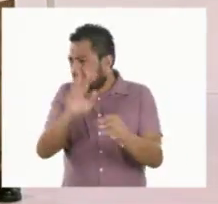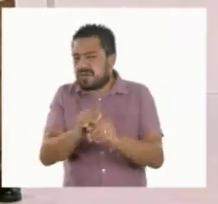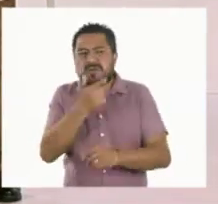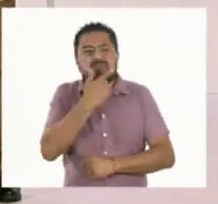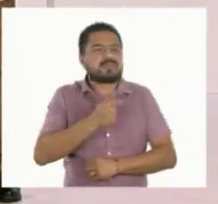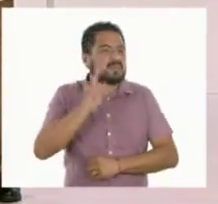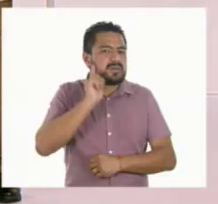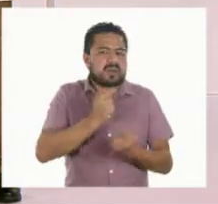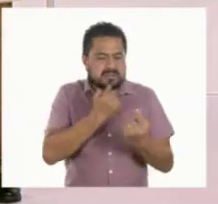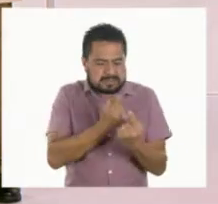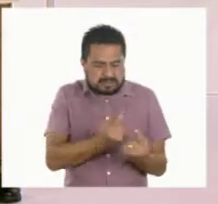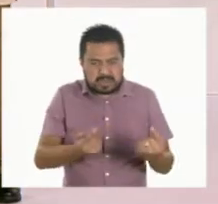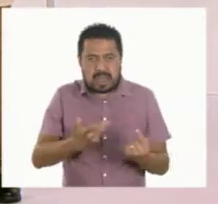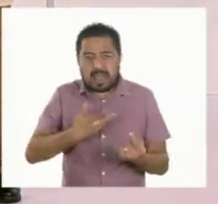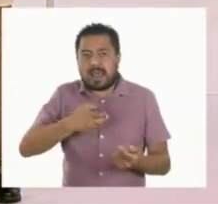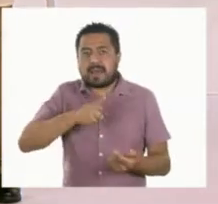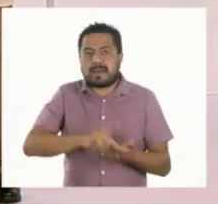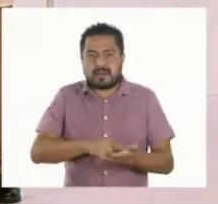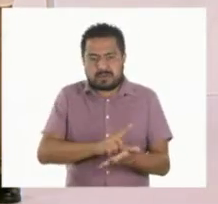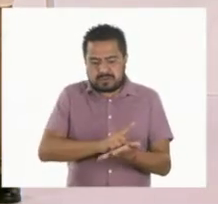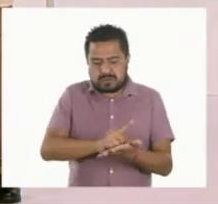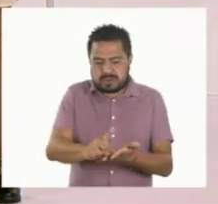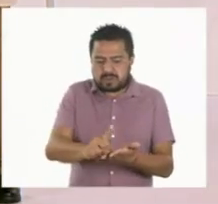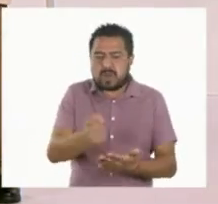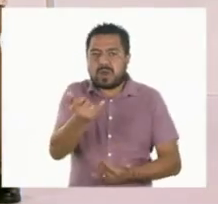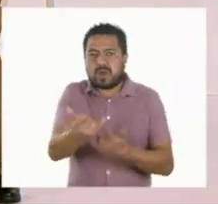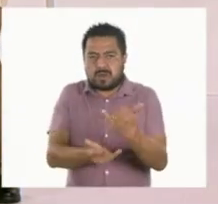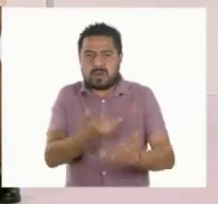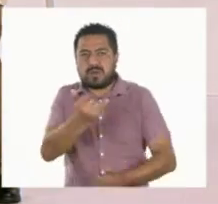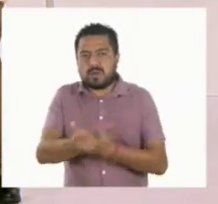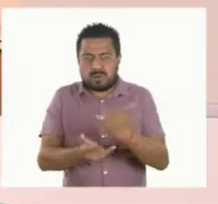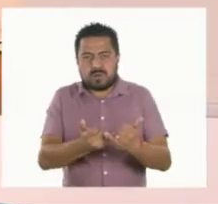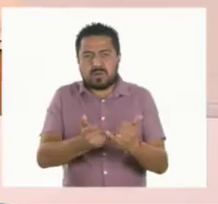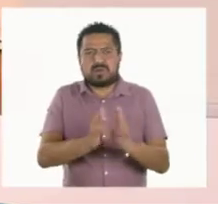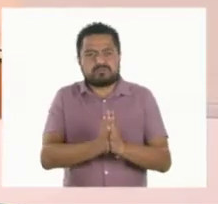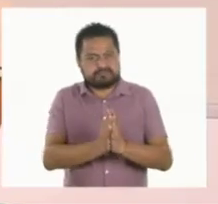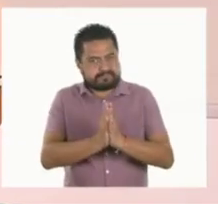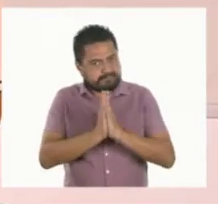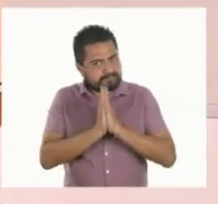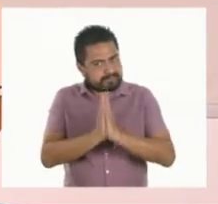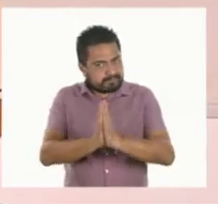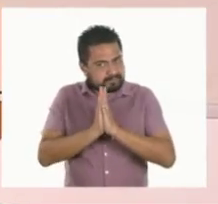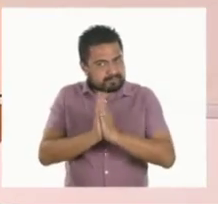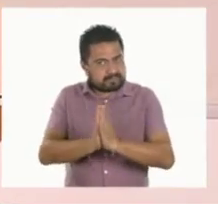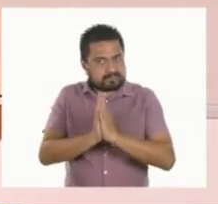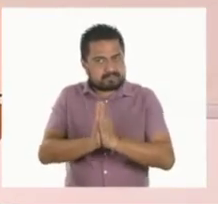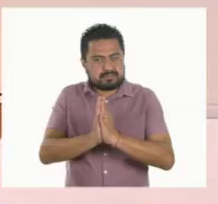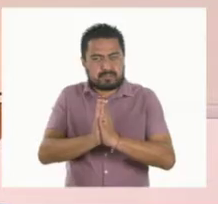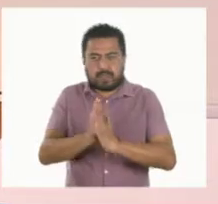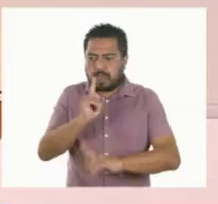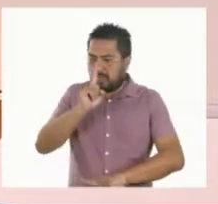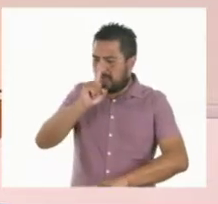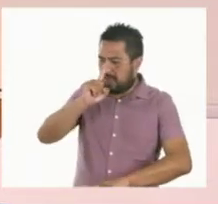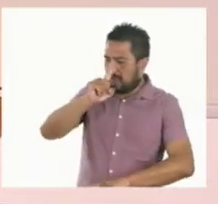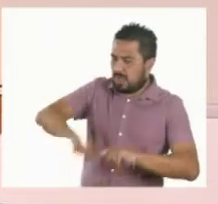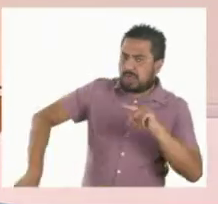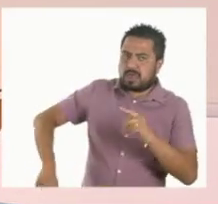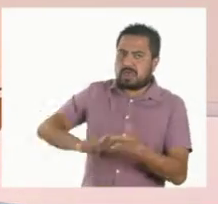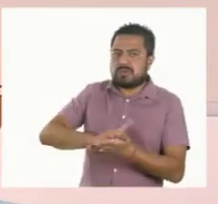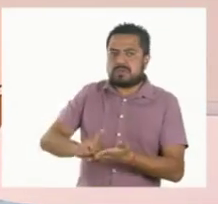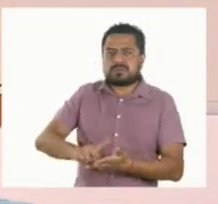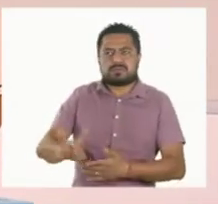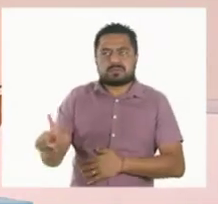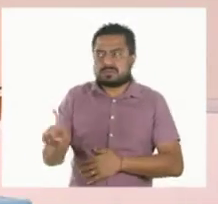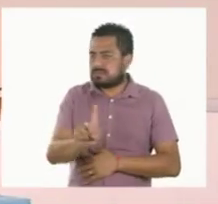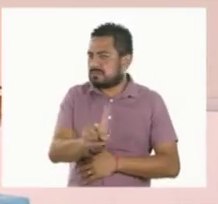las niñas tienen derecho a jugar. Y, por favor, que nadie les quite ese derecho. No